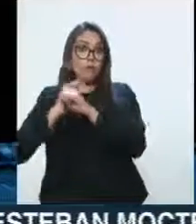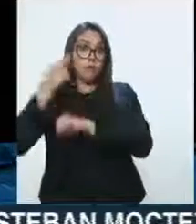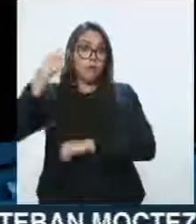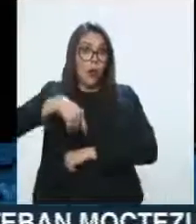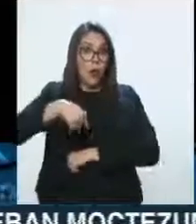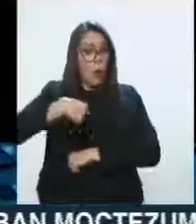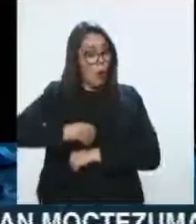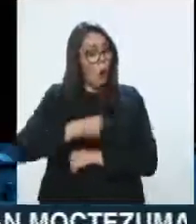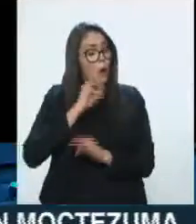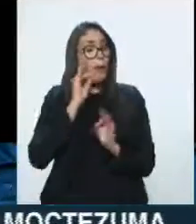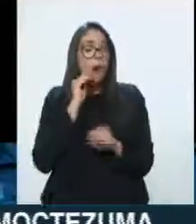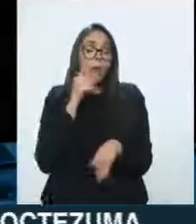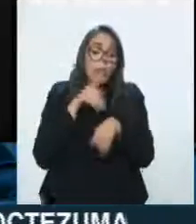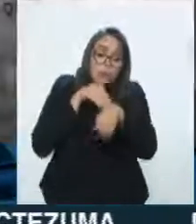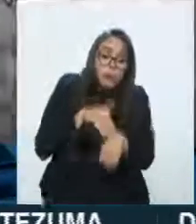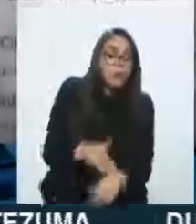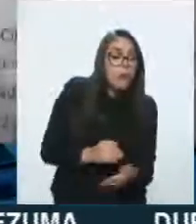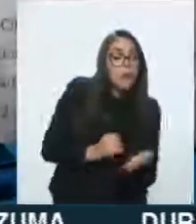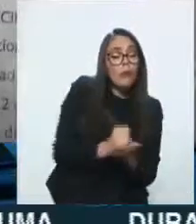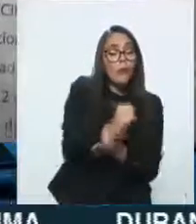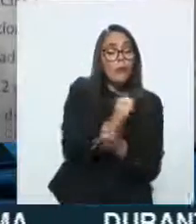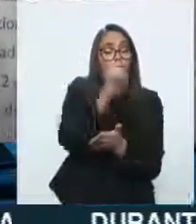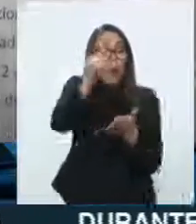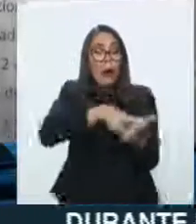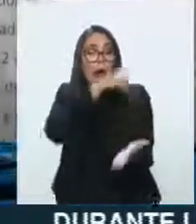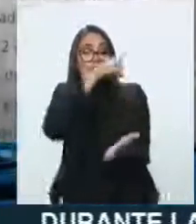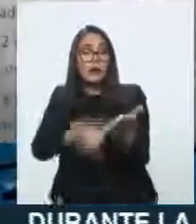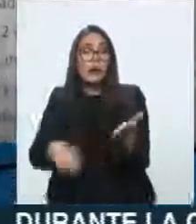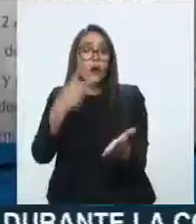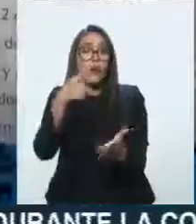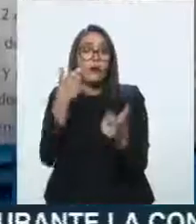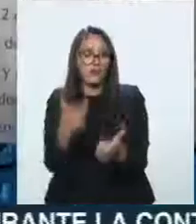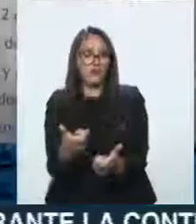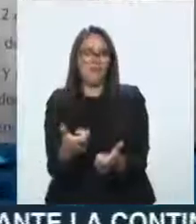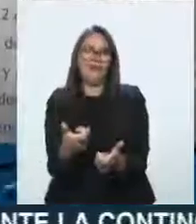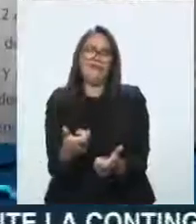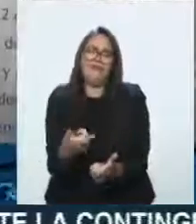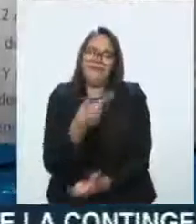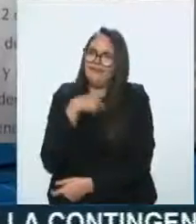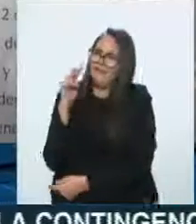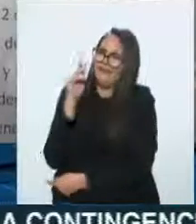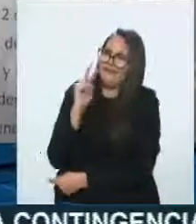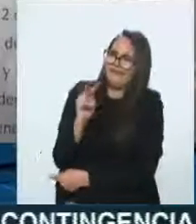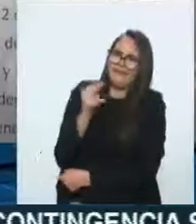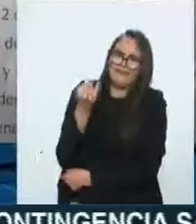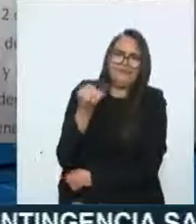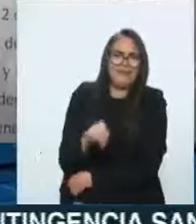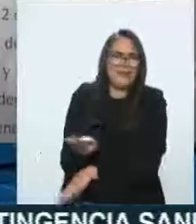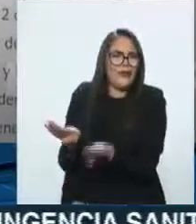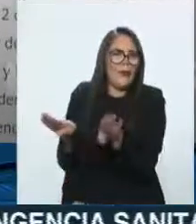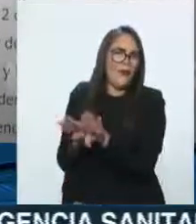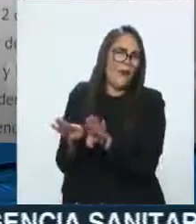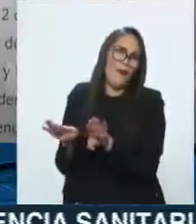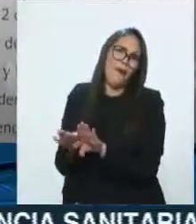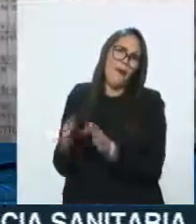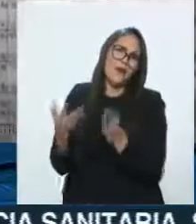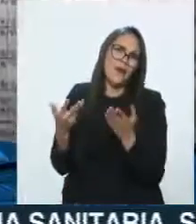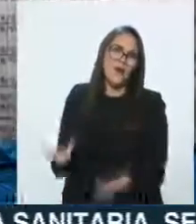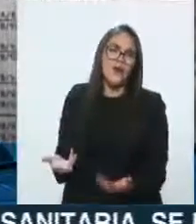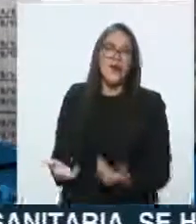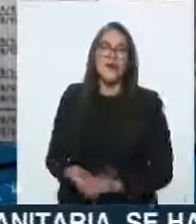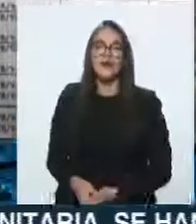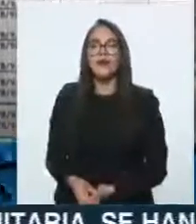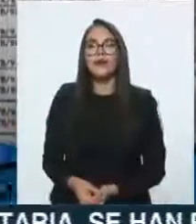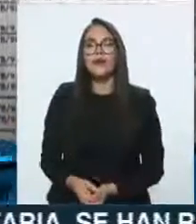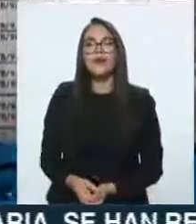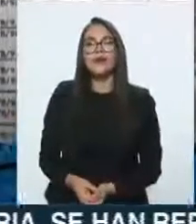que hace realmente ahora nos da risa con respecto a lo que ha hecho la nueva Unidad de Inteligencia